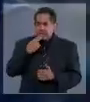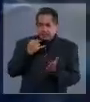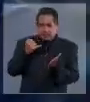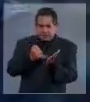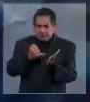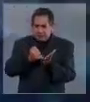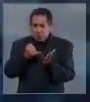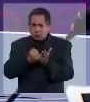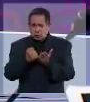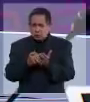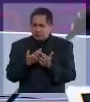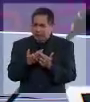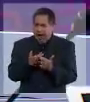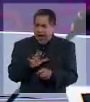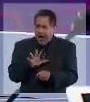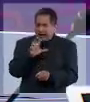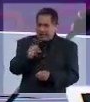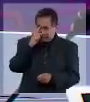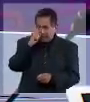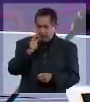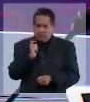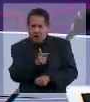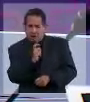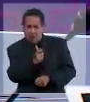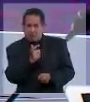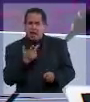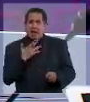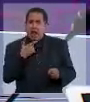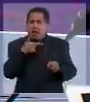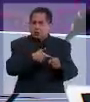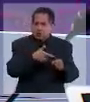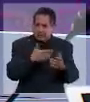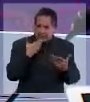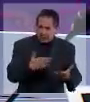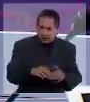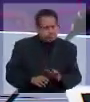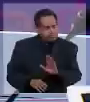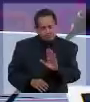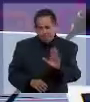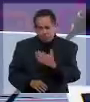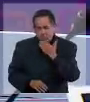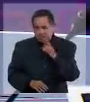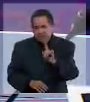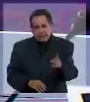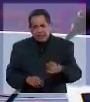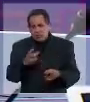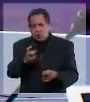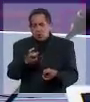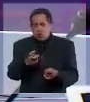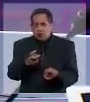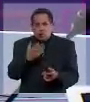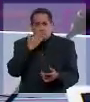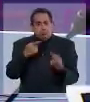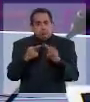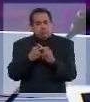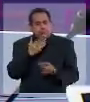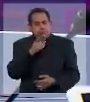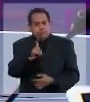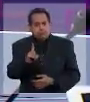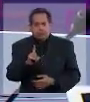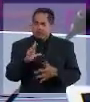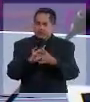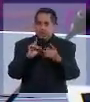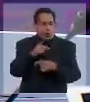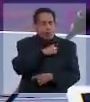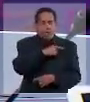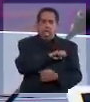gasolinas? No lo es. Ni fiscal, ni ética, ni fiscal. Digo, no hay manera de hacerlo. Y aquí un poco vale la pena que no los